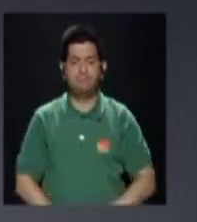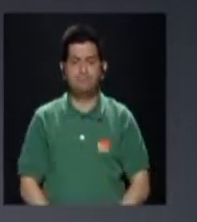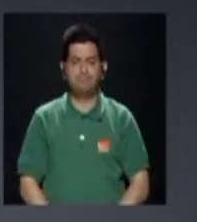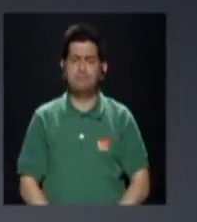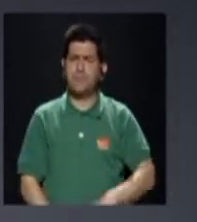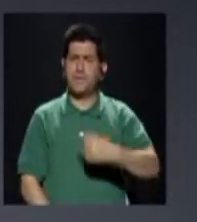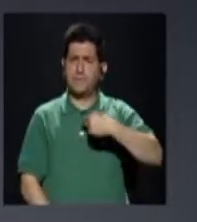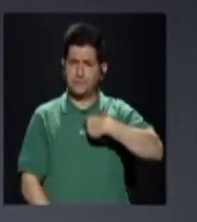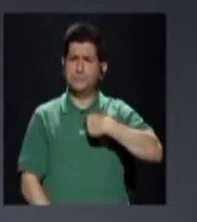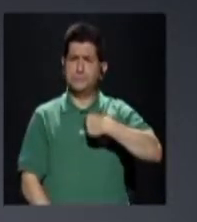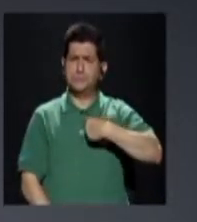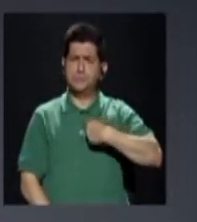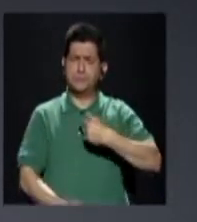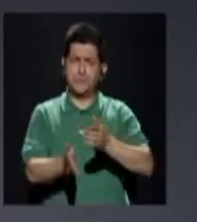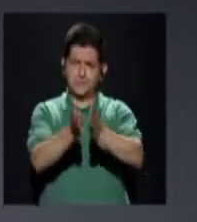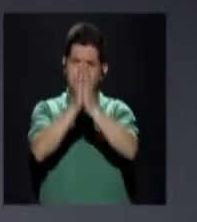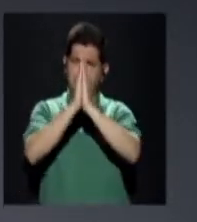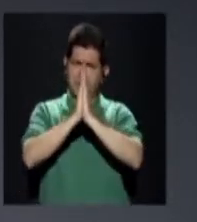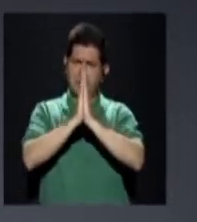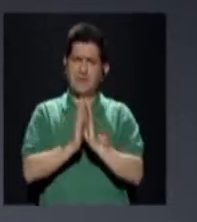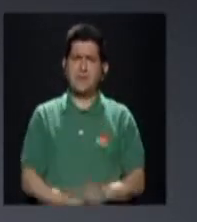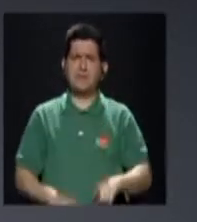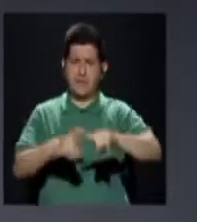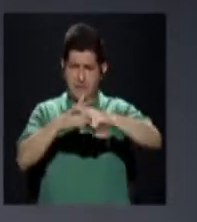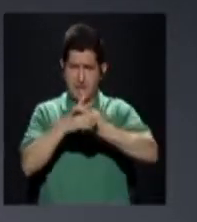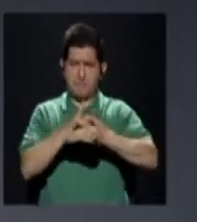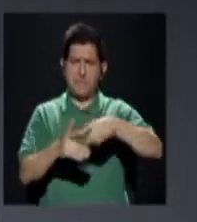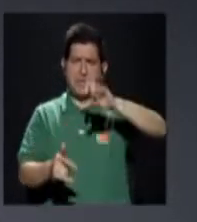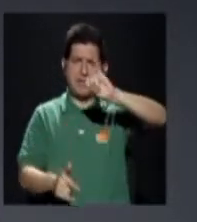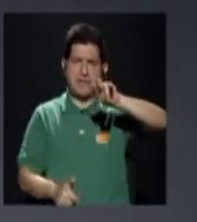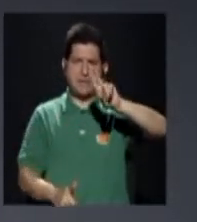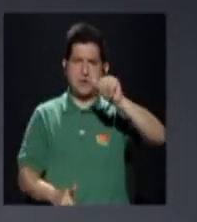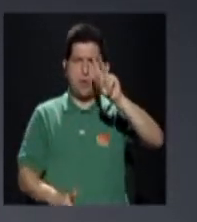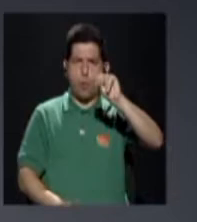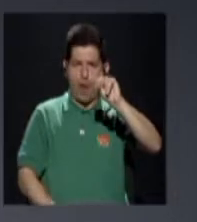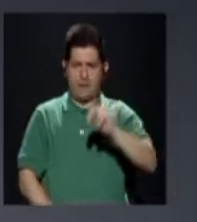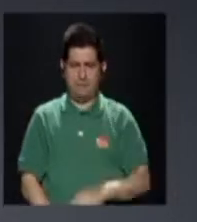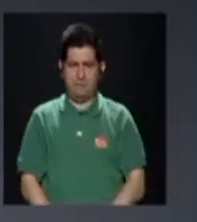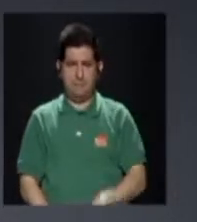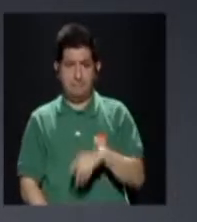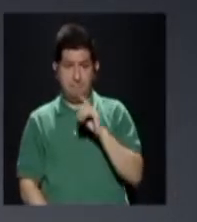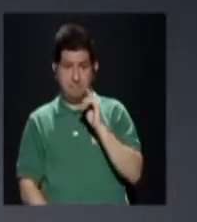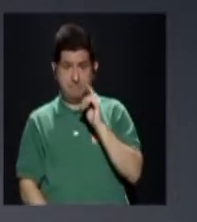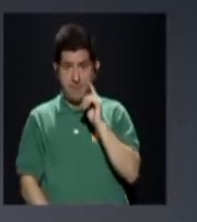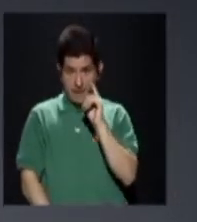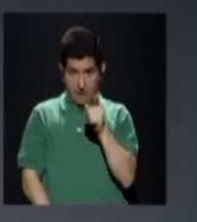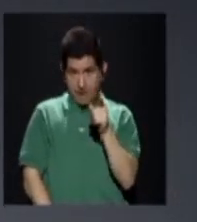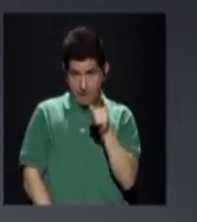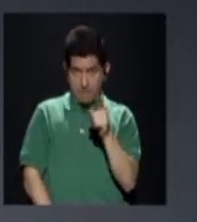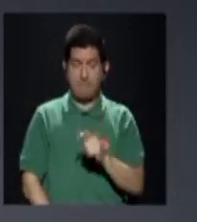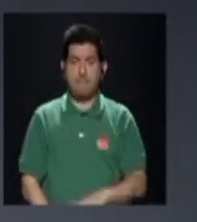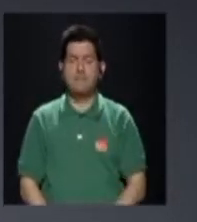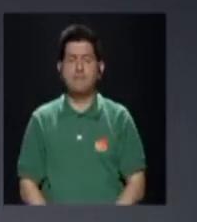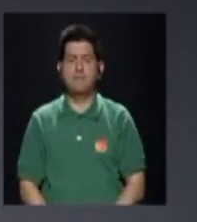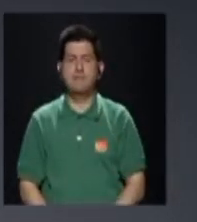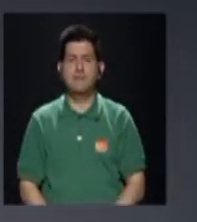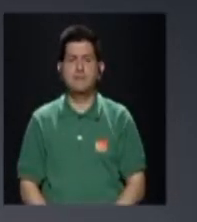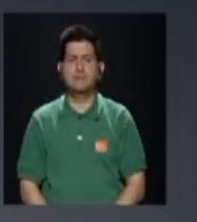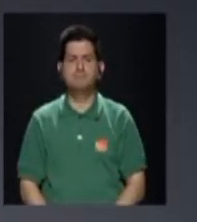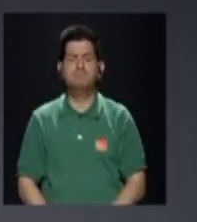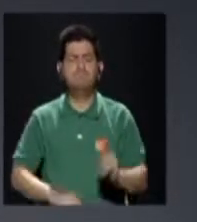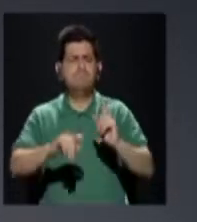voy a pedirle que empiece a don Juan, porque don Juan, entre sus muchas